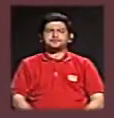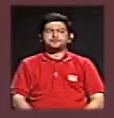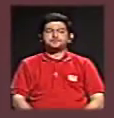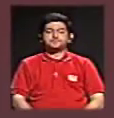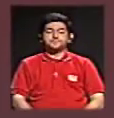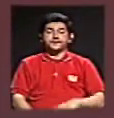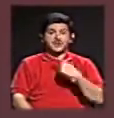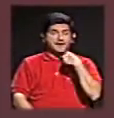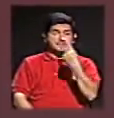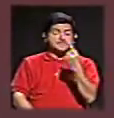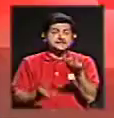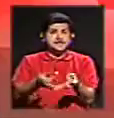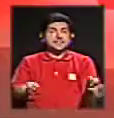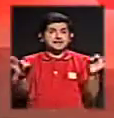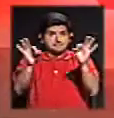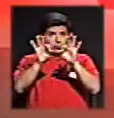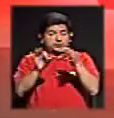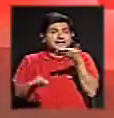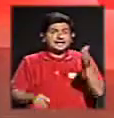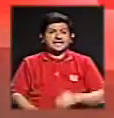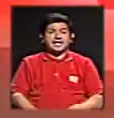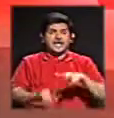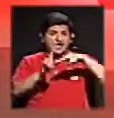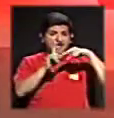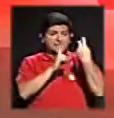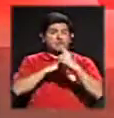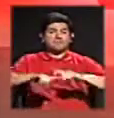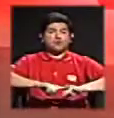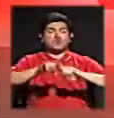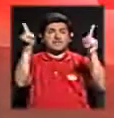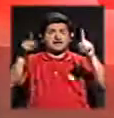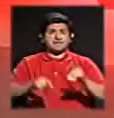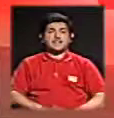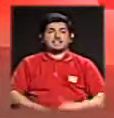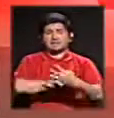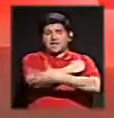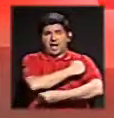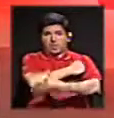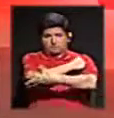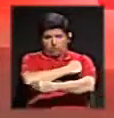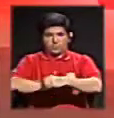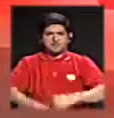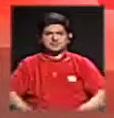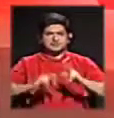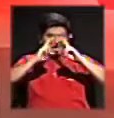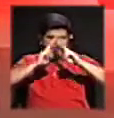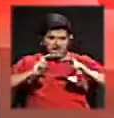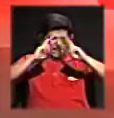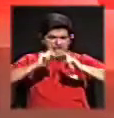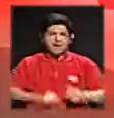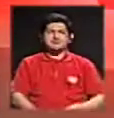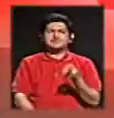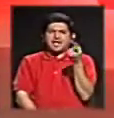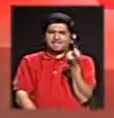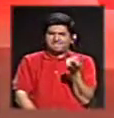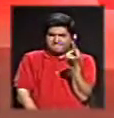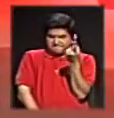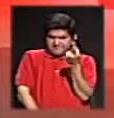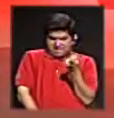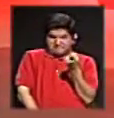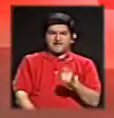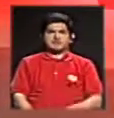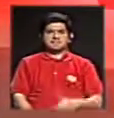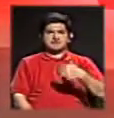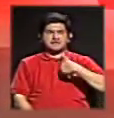que destacar es que es un enfoque distinto al de pobreza para analizar las carencias